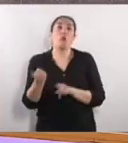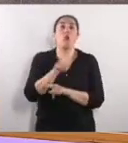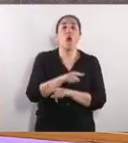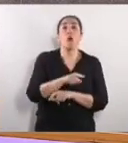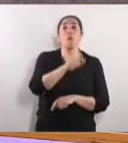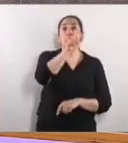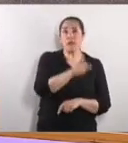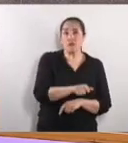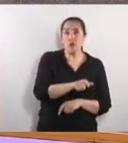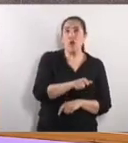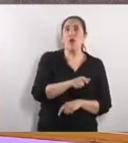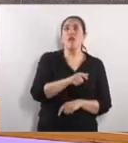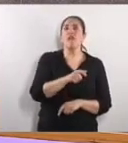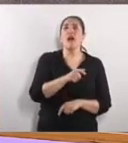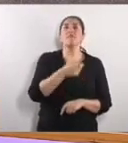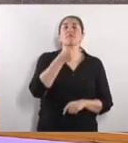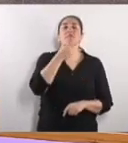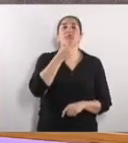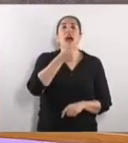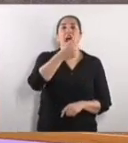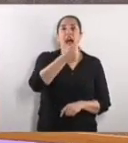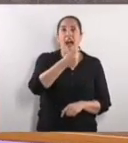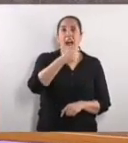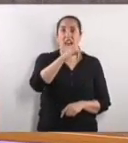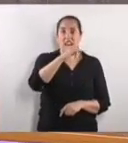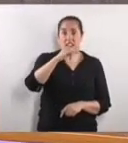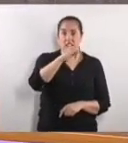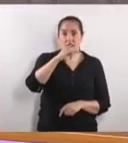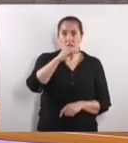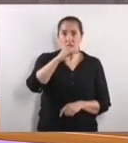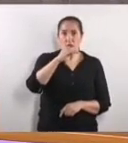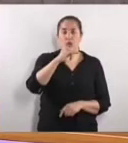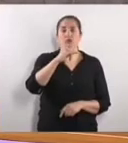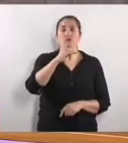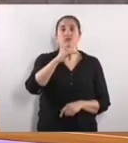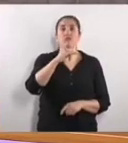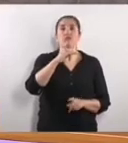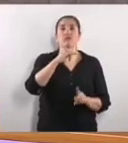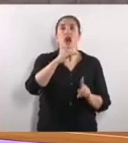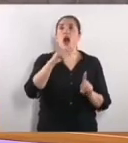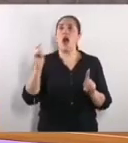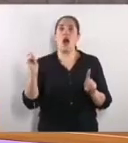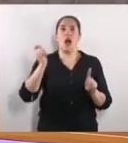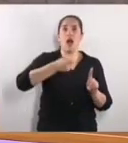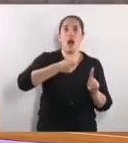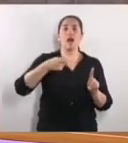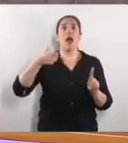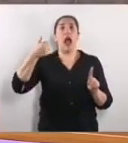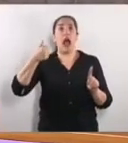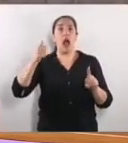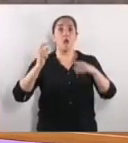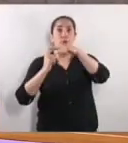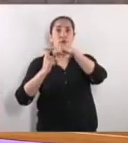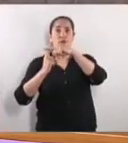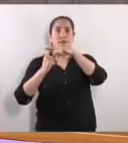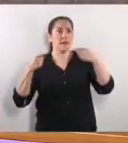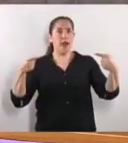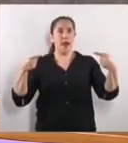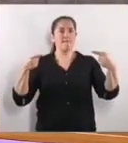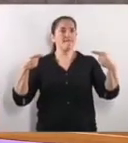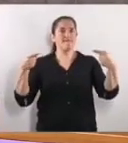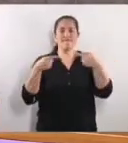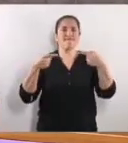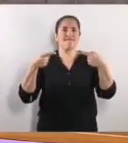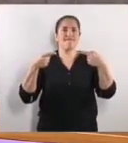que tiene, por ejemplo, A negativo, ¿sí?, recibe sangre de una persona A positivo, el sistema inmune, ¿sí?, no va a reconocer